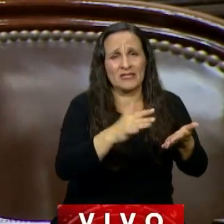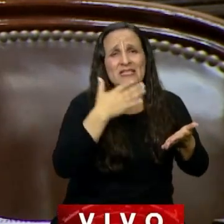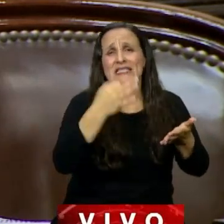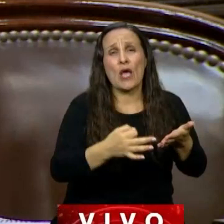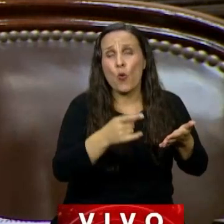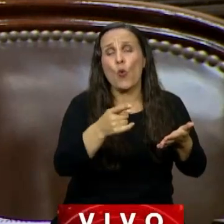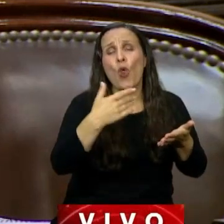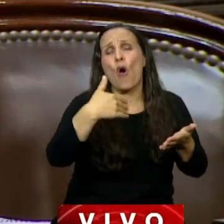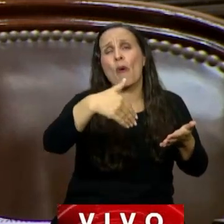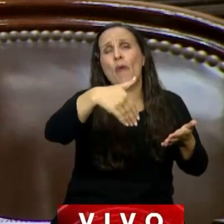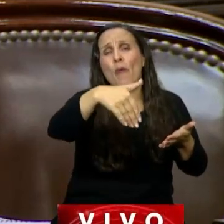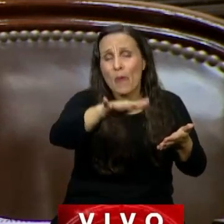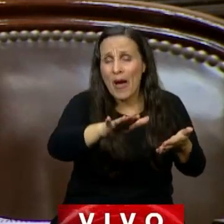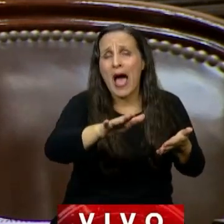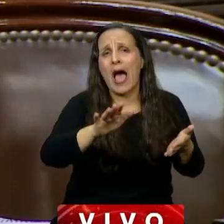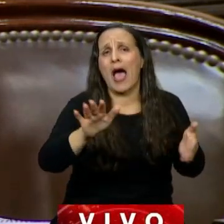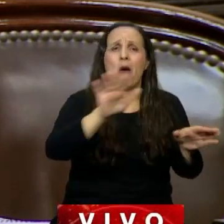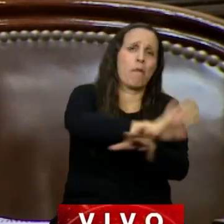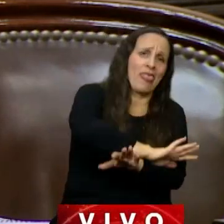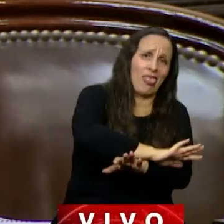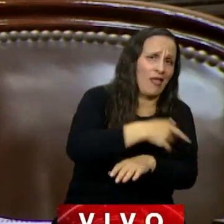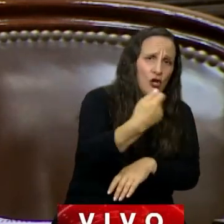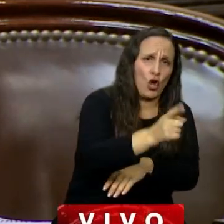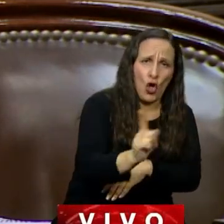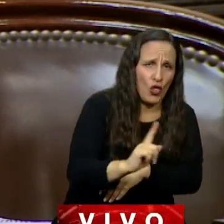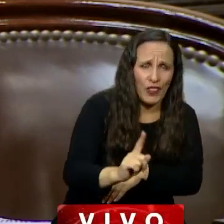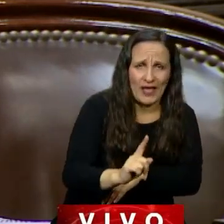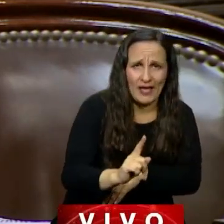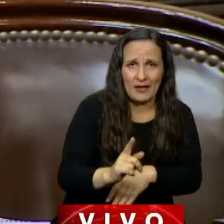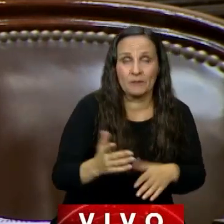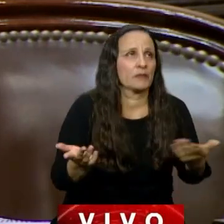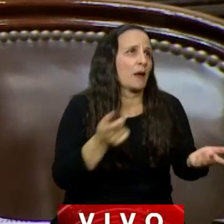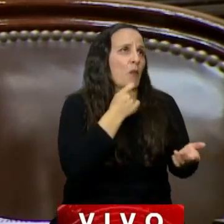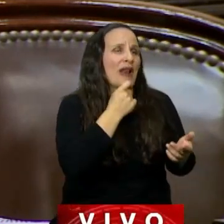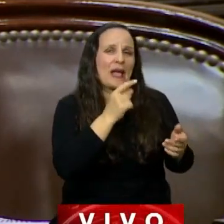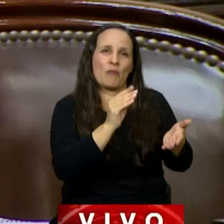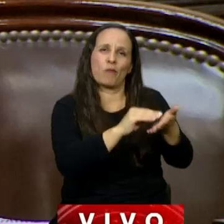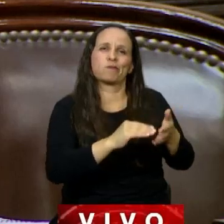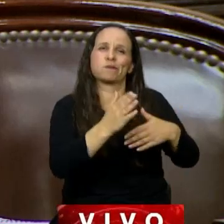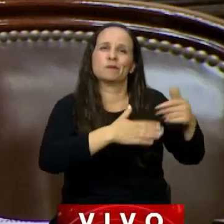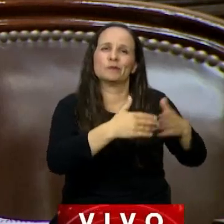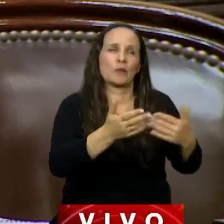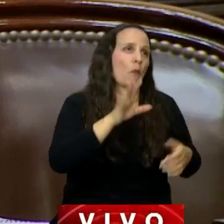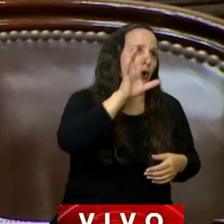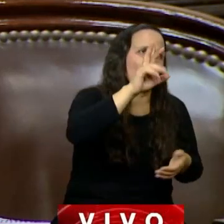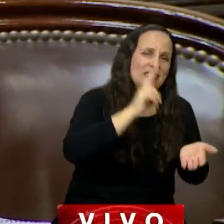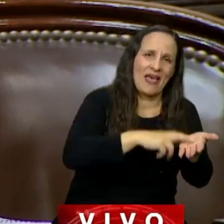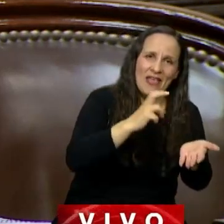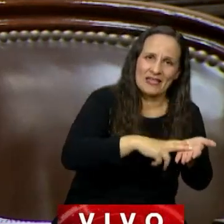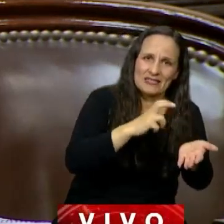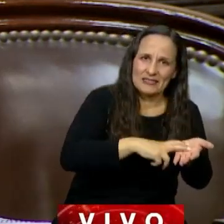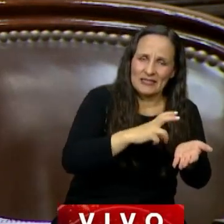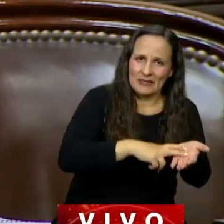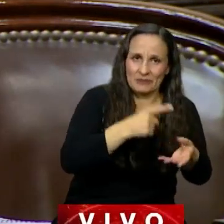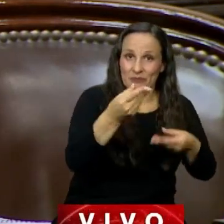a encontrar que van a estar defraudados. Me refiero al caso de obras públicas, por ejemplo, la provincia de Salta, en